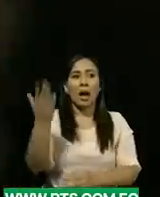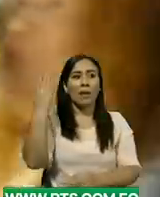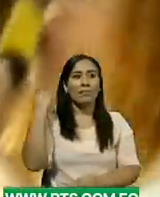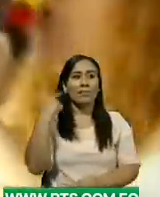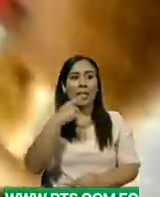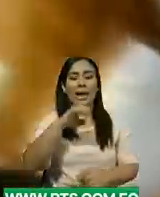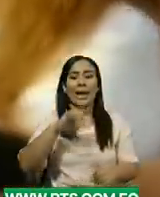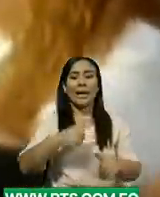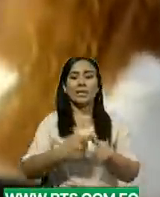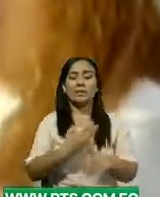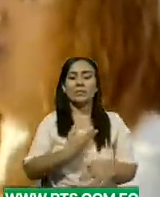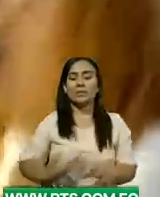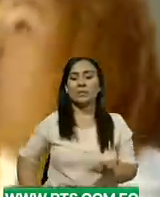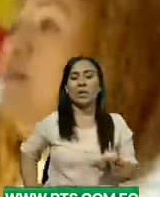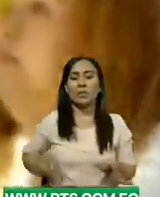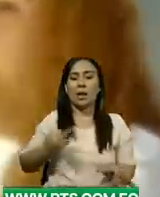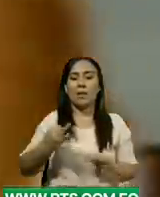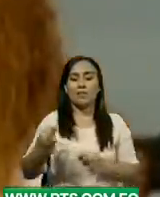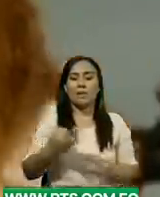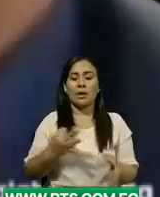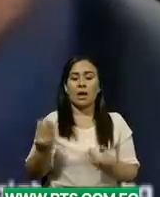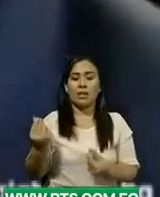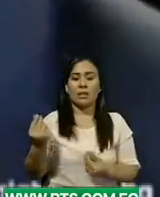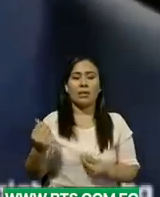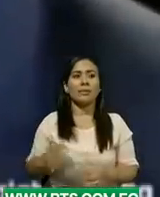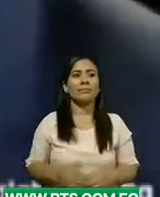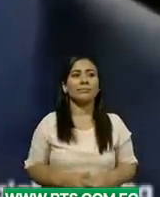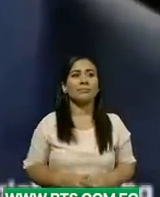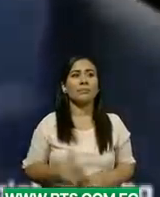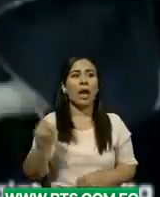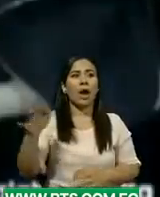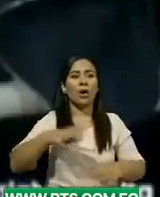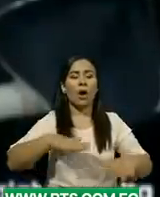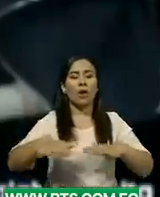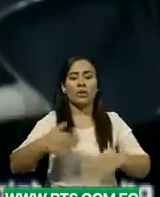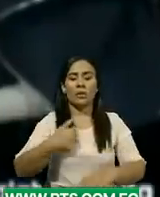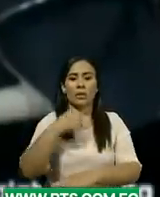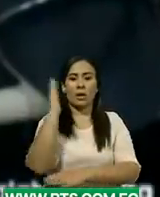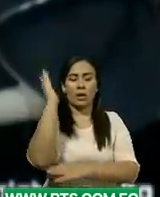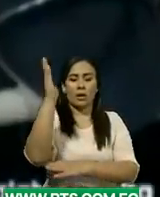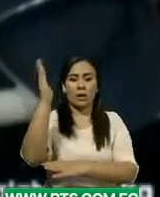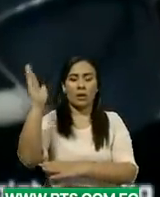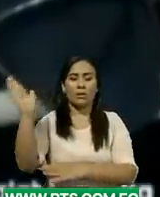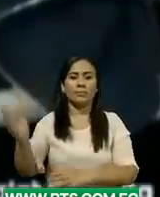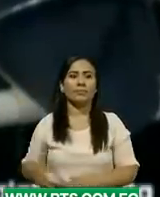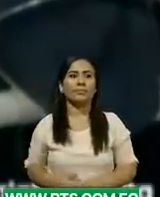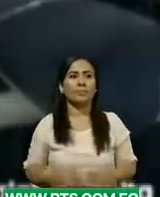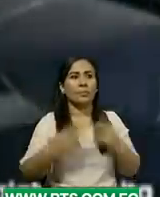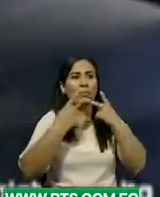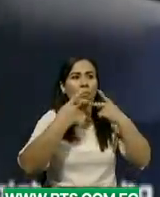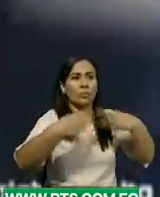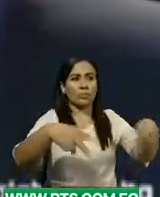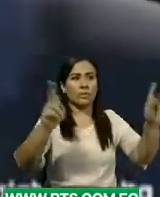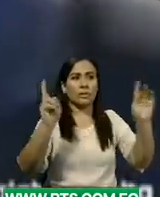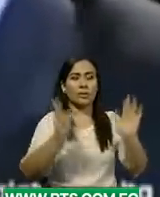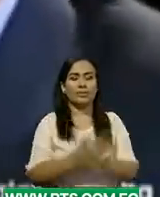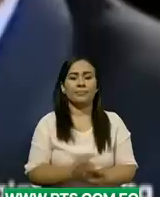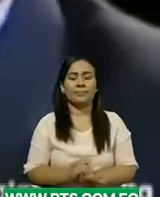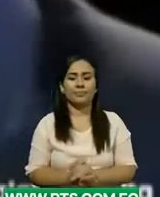el exmandatario explicó el origen de este organismo. Coordina mis conferencias y publicaciones. Yo